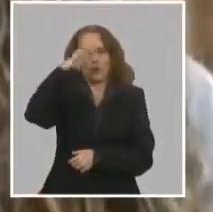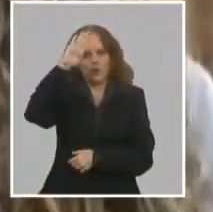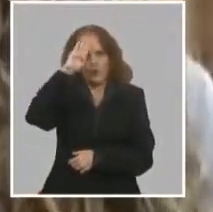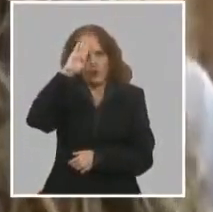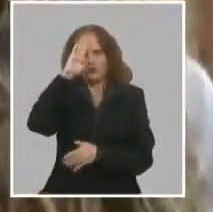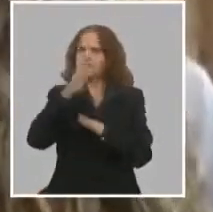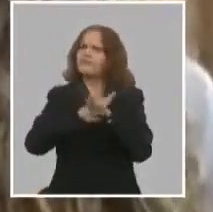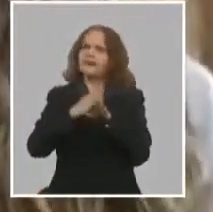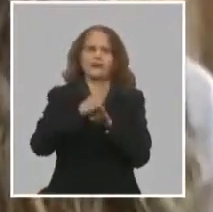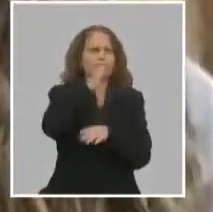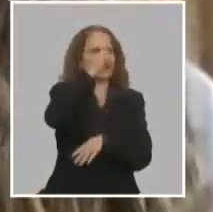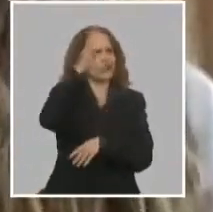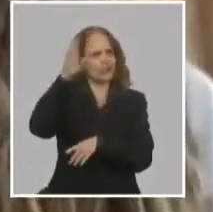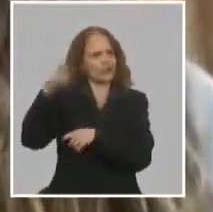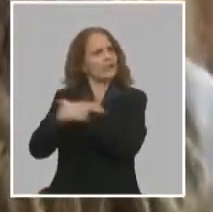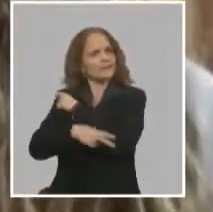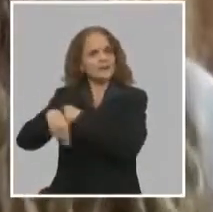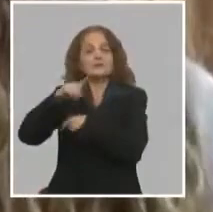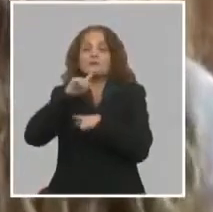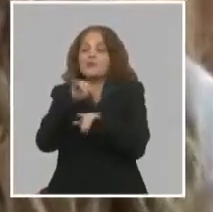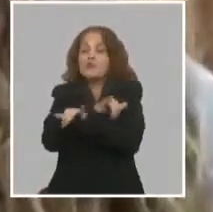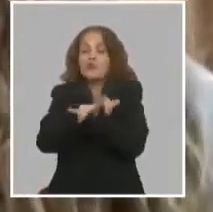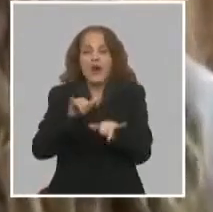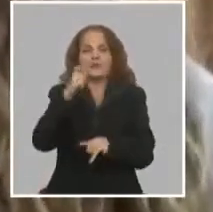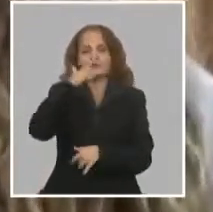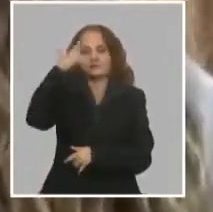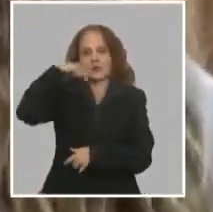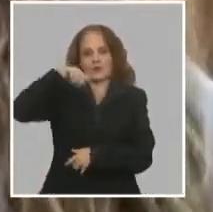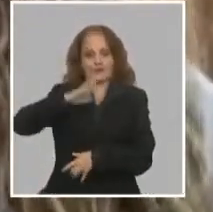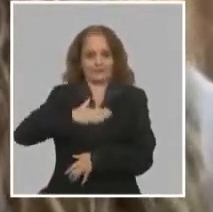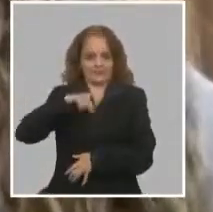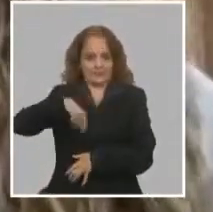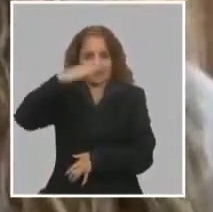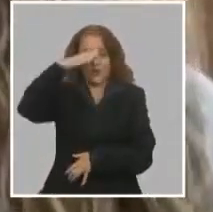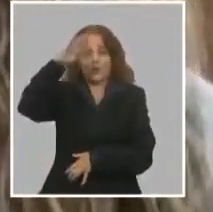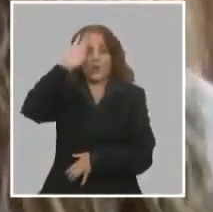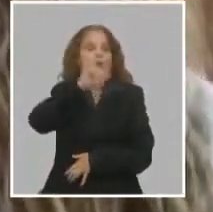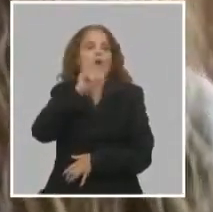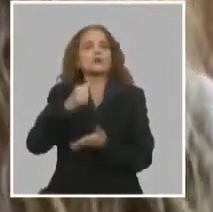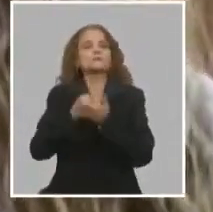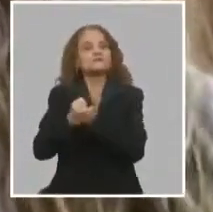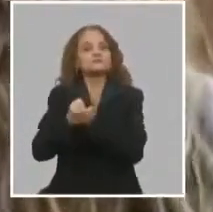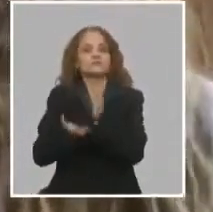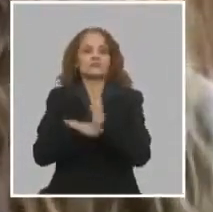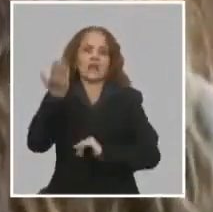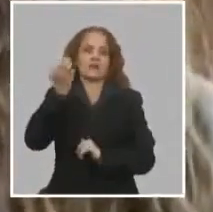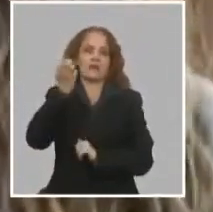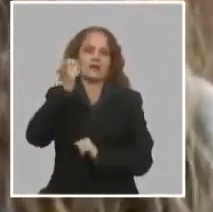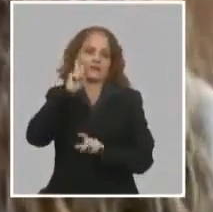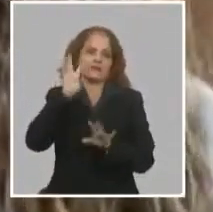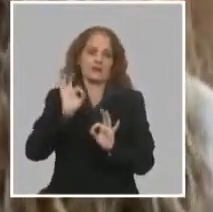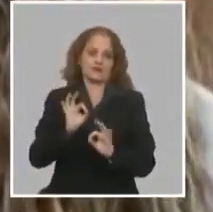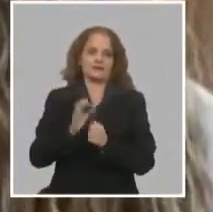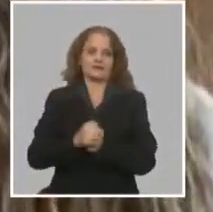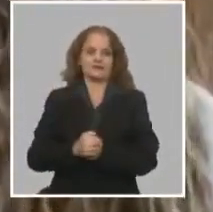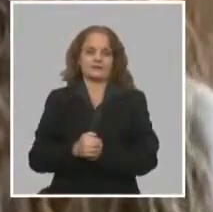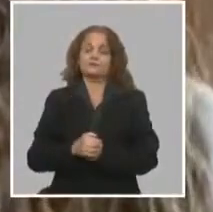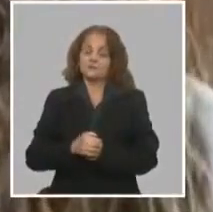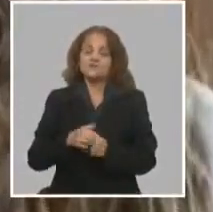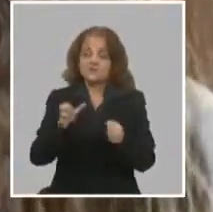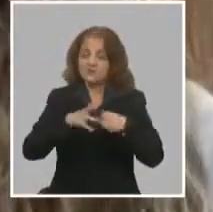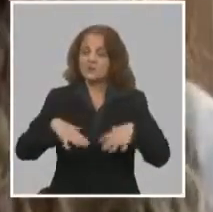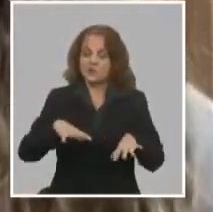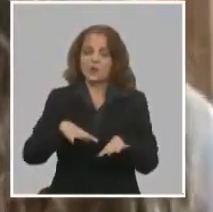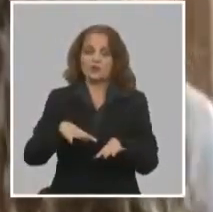especial en la provincia de Ciego de Ávila, también ayudando a salvar vidas en un momento, en una circunstancia diferente, en una circunstancia